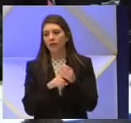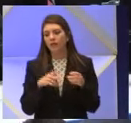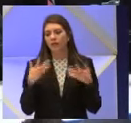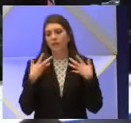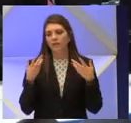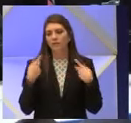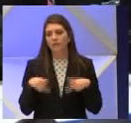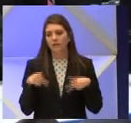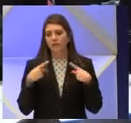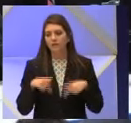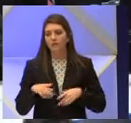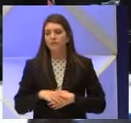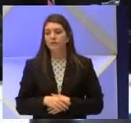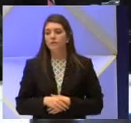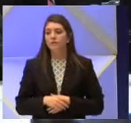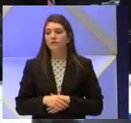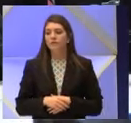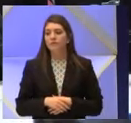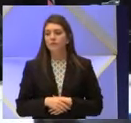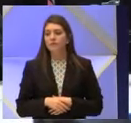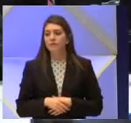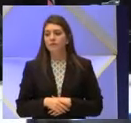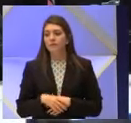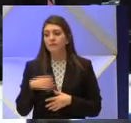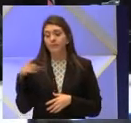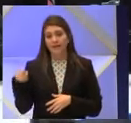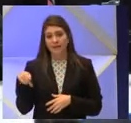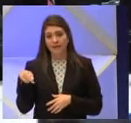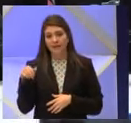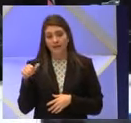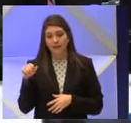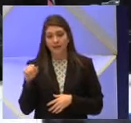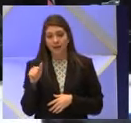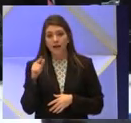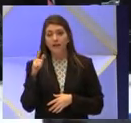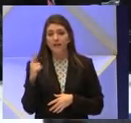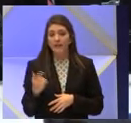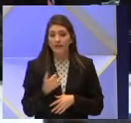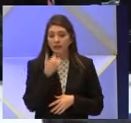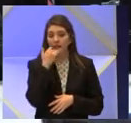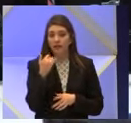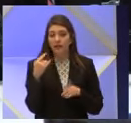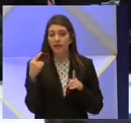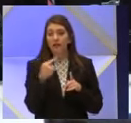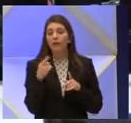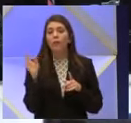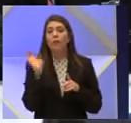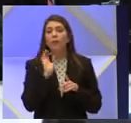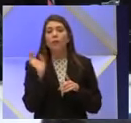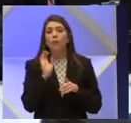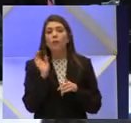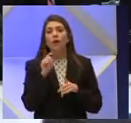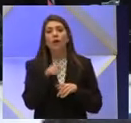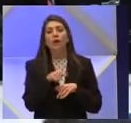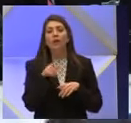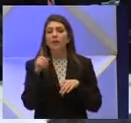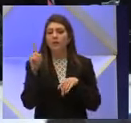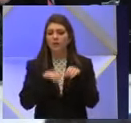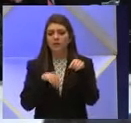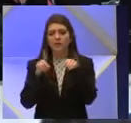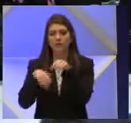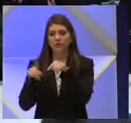el error que cometió la nasa cuando retiró de servicio a los transbordadores espaciales